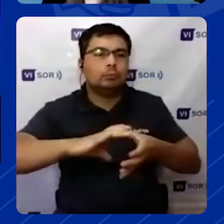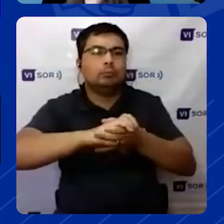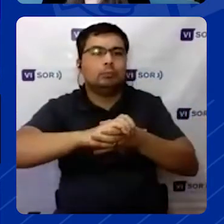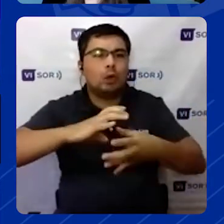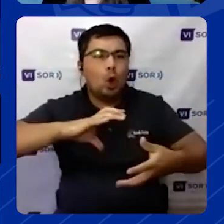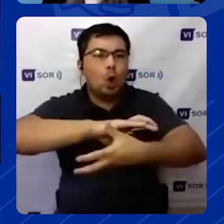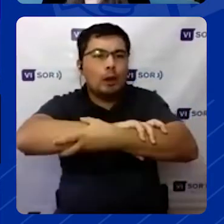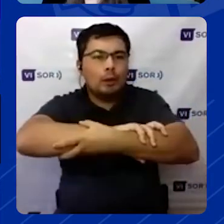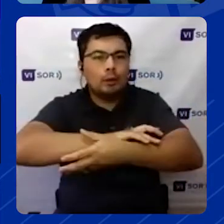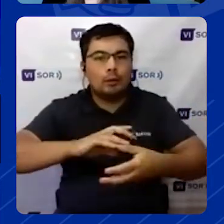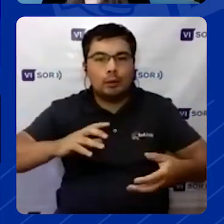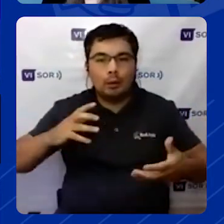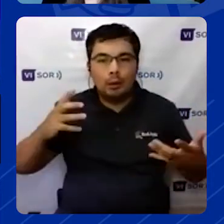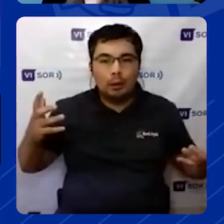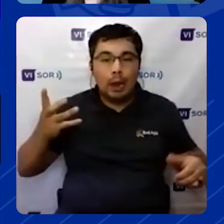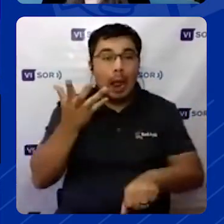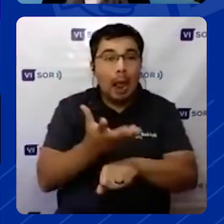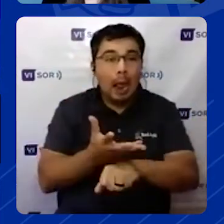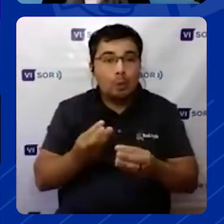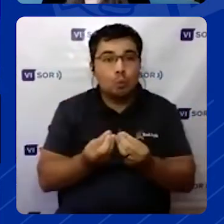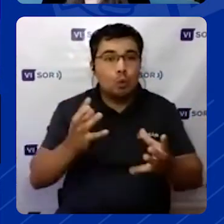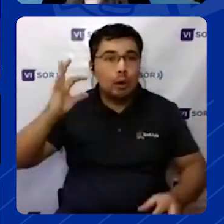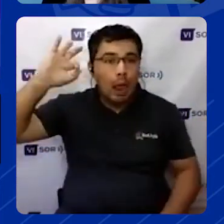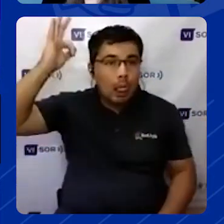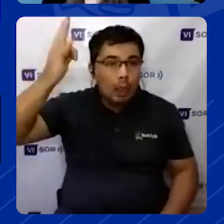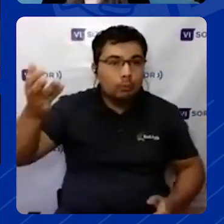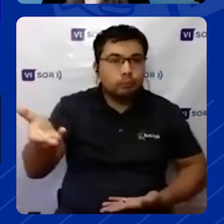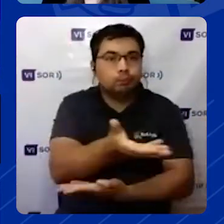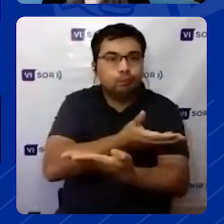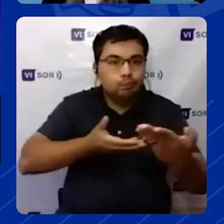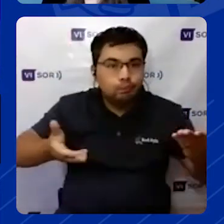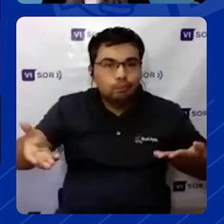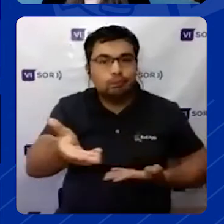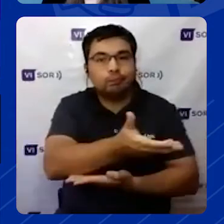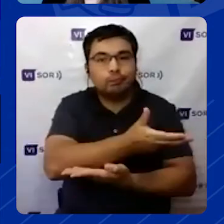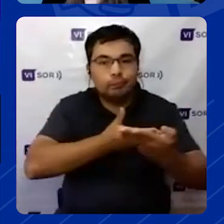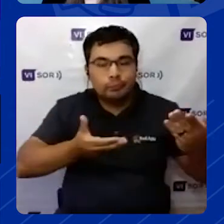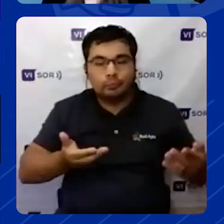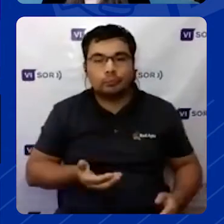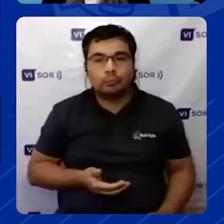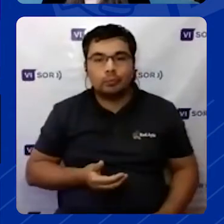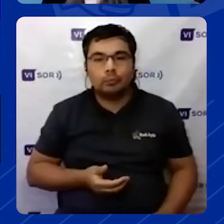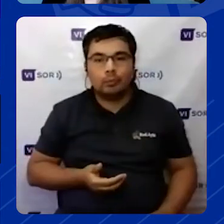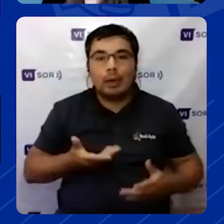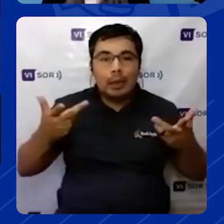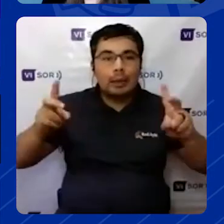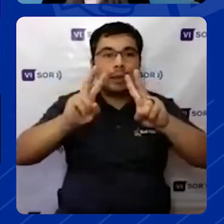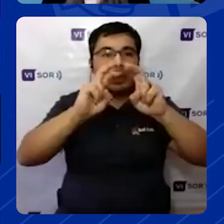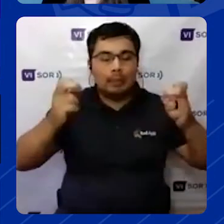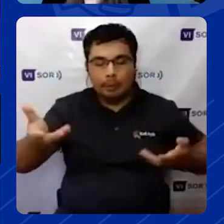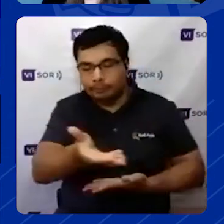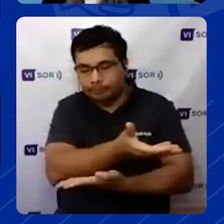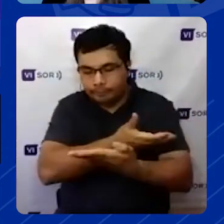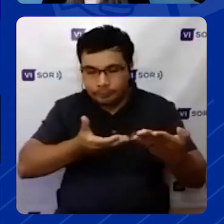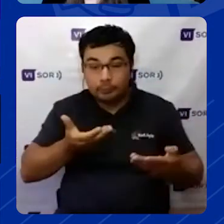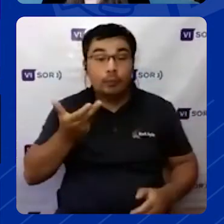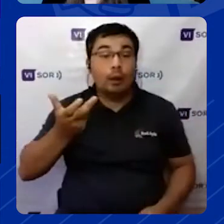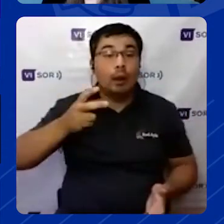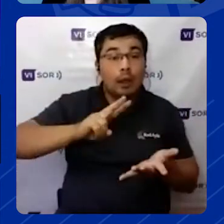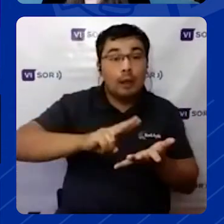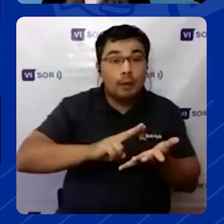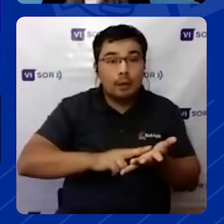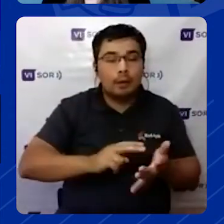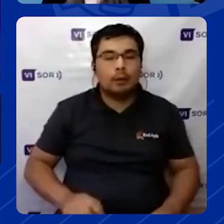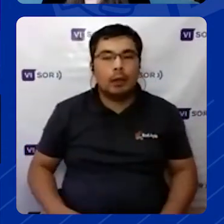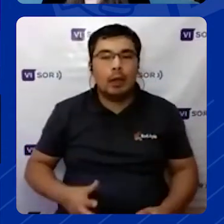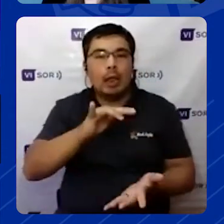pues en esas reuniones pues, se va también planteando este tipo de cuestiones. Y es cierto que en las administraciones públicas,